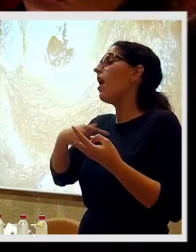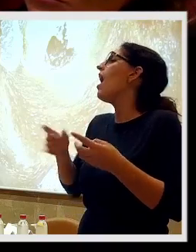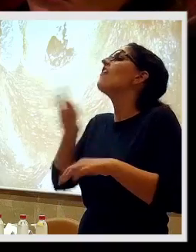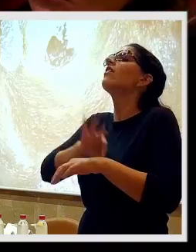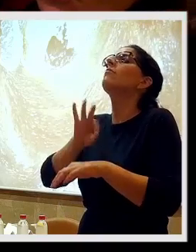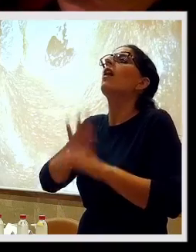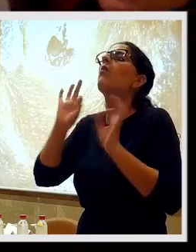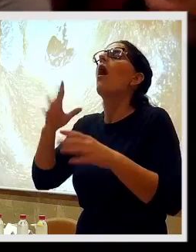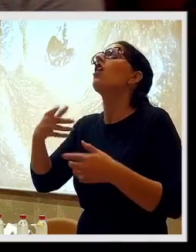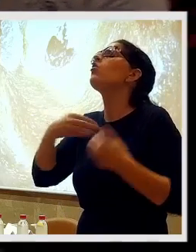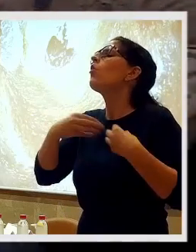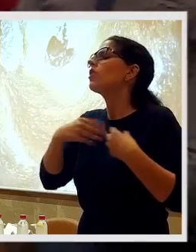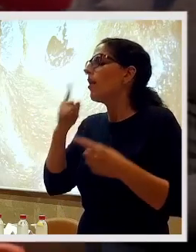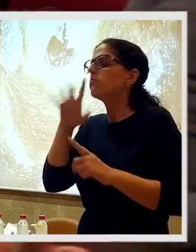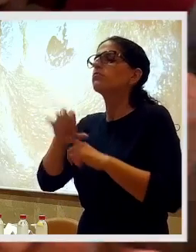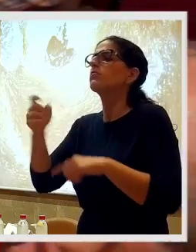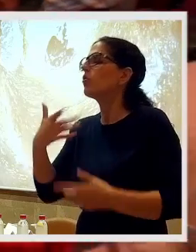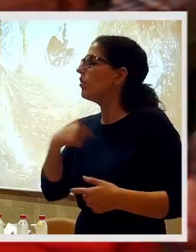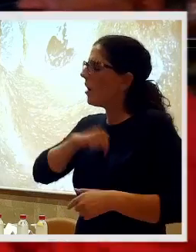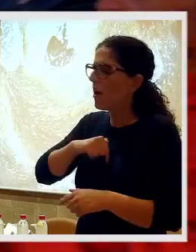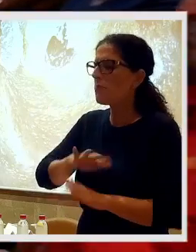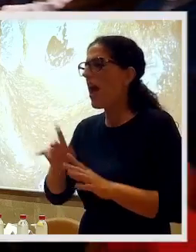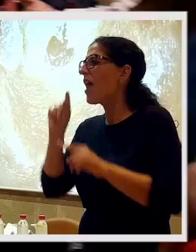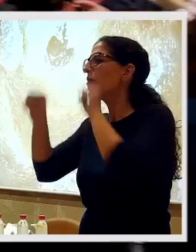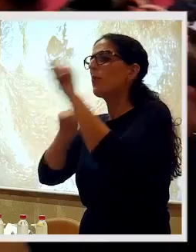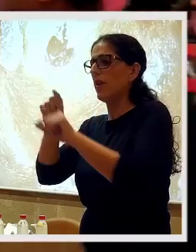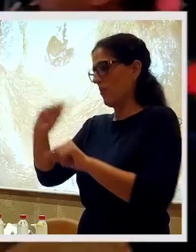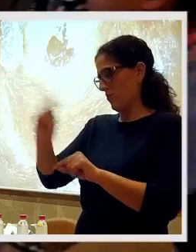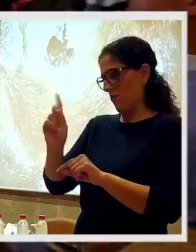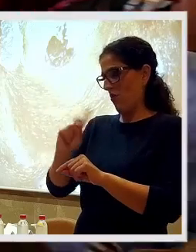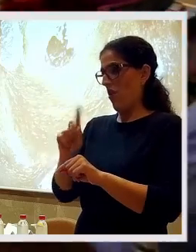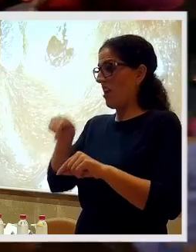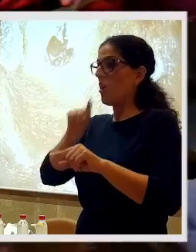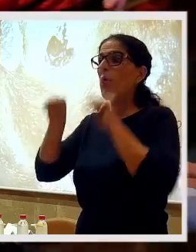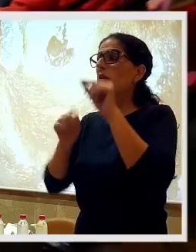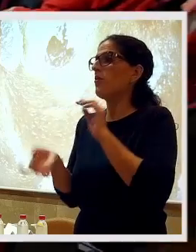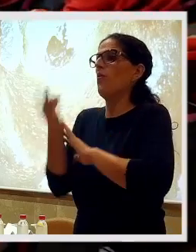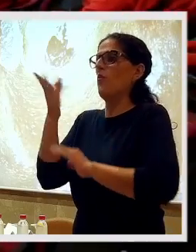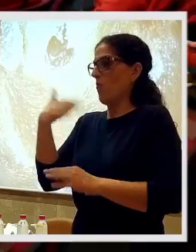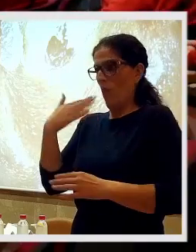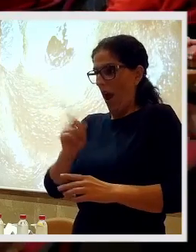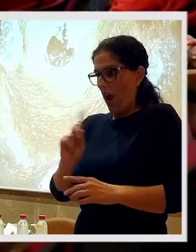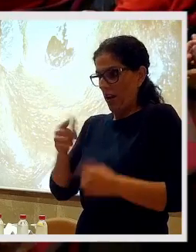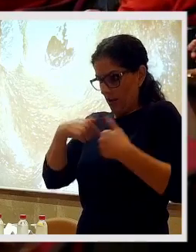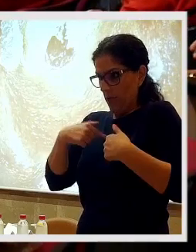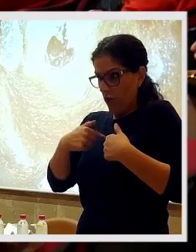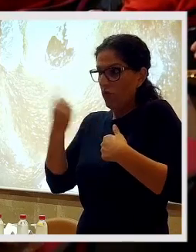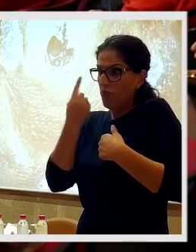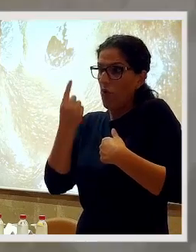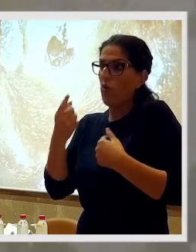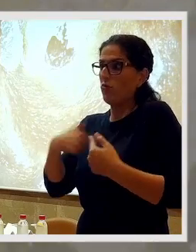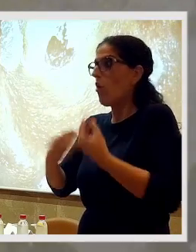una neumonía o como la tuberculosis, que la produce un germen o el bacilo de la tuberculosis, lo tratamos con un antibiótico y se